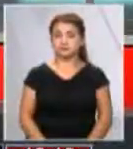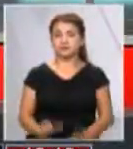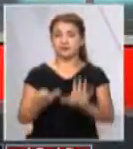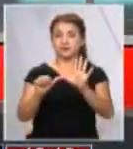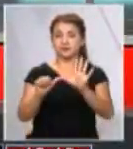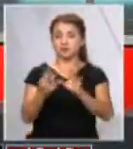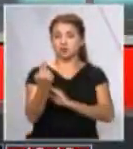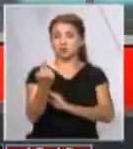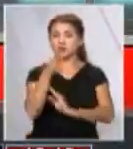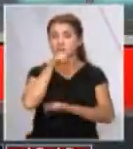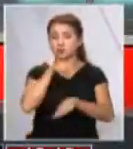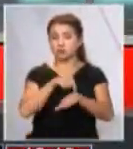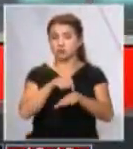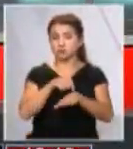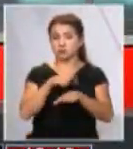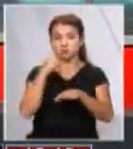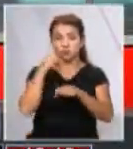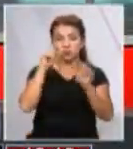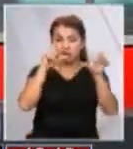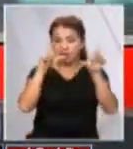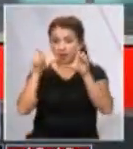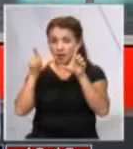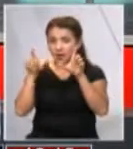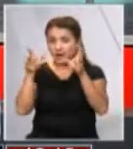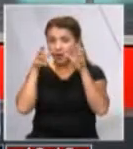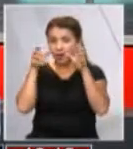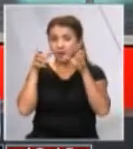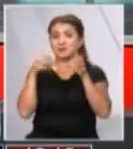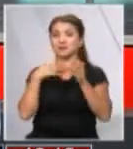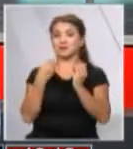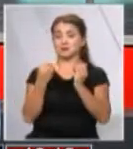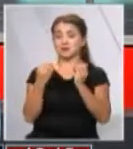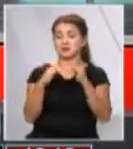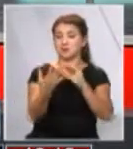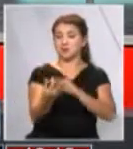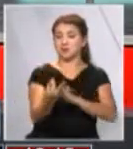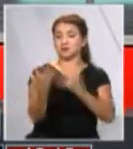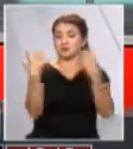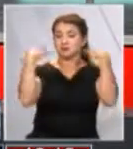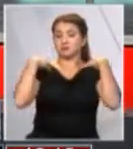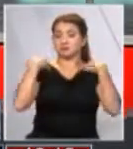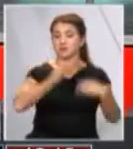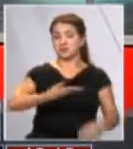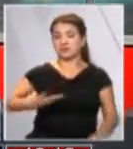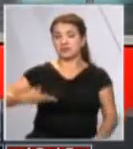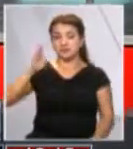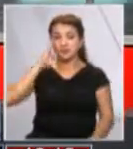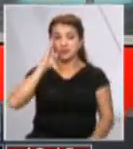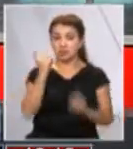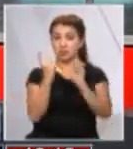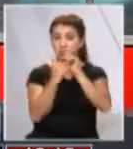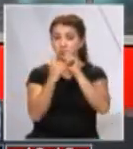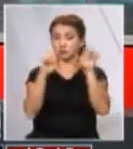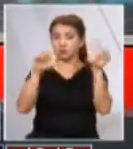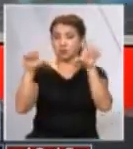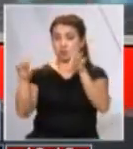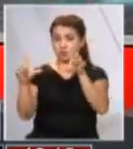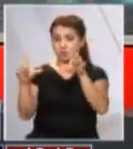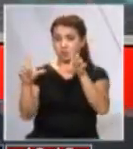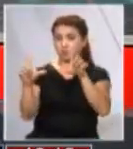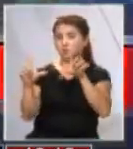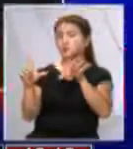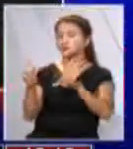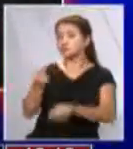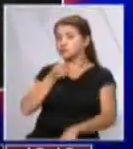Son las 6 de la tarde con 12 minutos. Hemos seguido atento a lo que sucede en La Moneda con esta reunión que encabeza la presidenta Michelle Bachelet. Vamos a tomar contacto con Palacio.